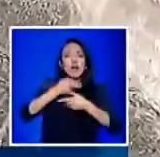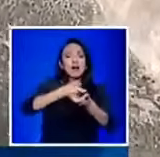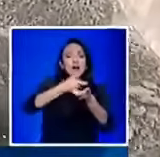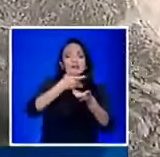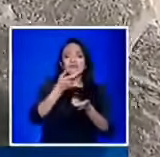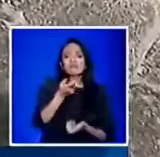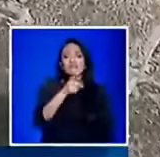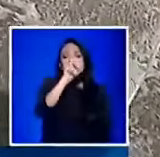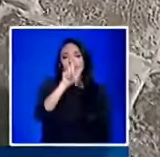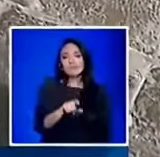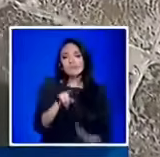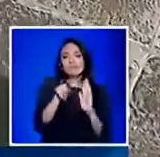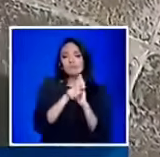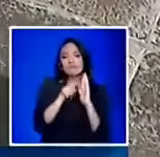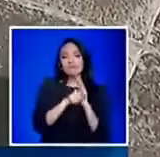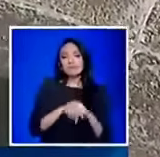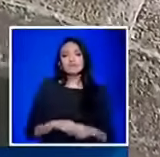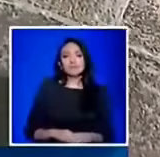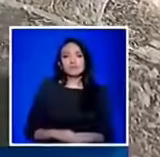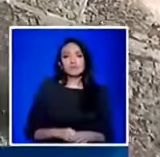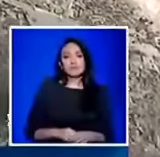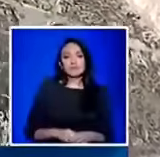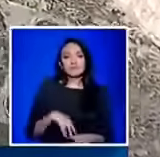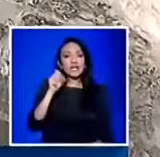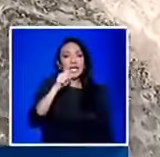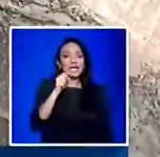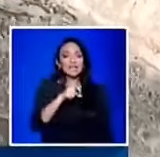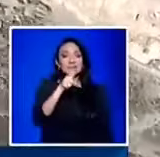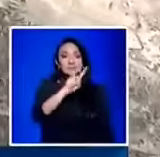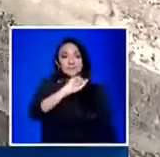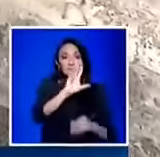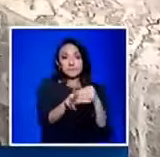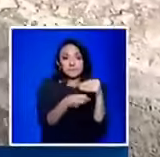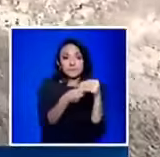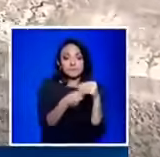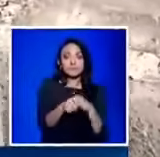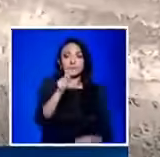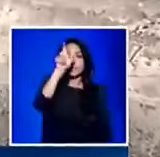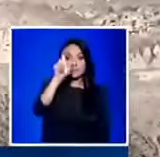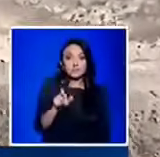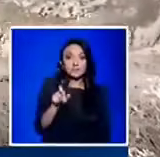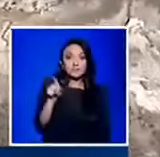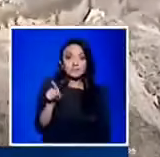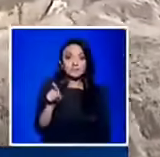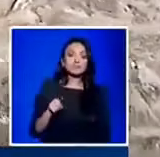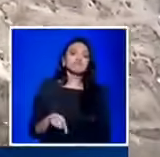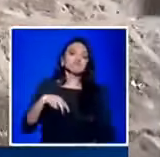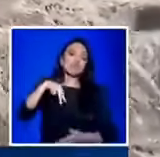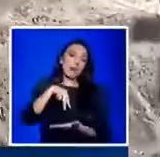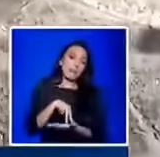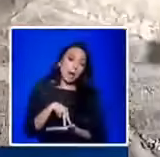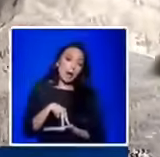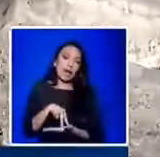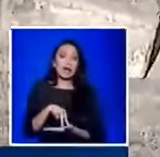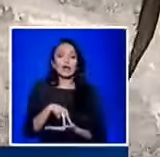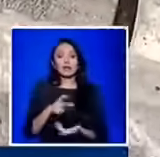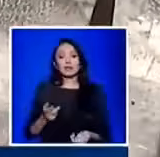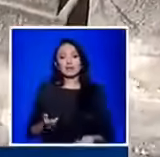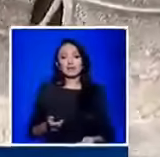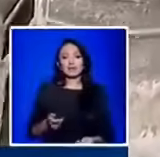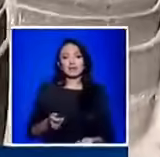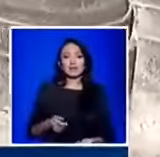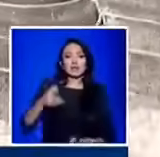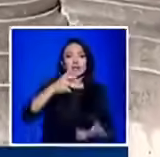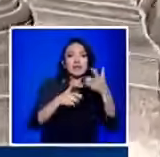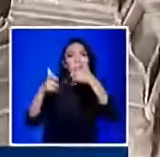por estas personas. Sí, lamentablemente sí. Y no solo eso, sino que la gente también se para, toca, se